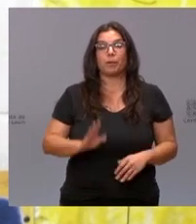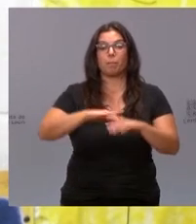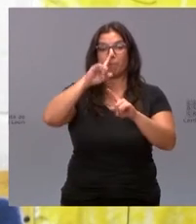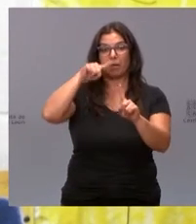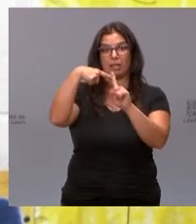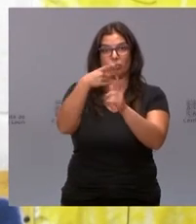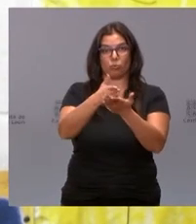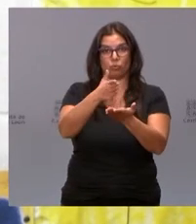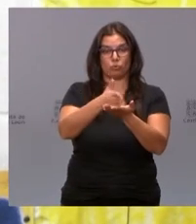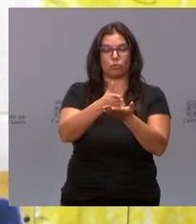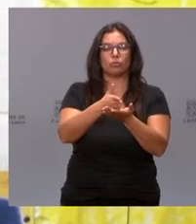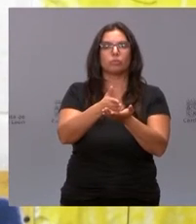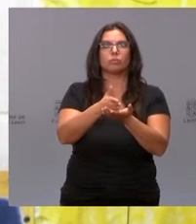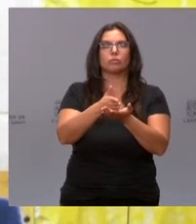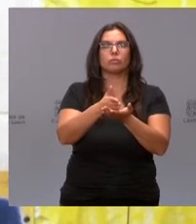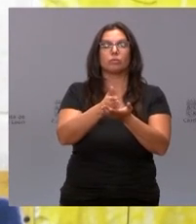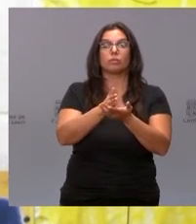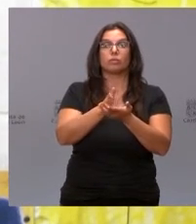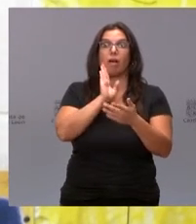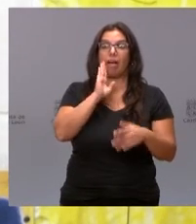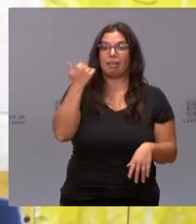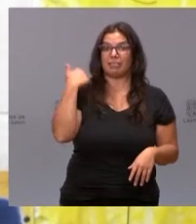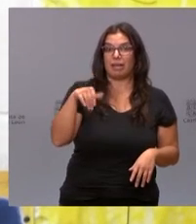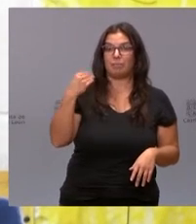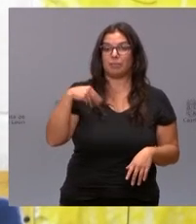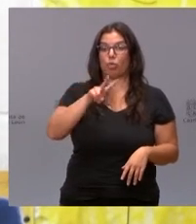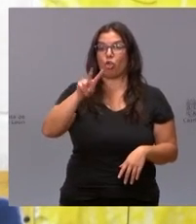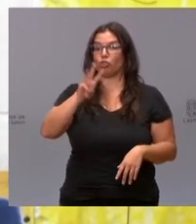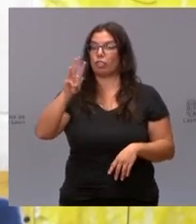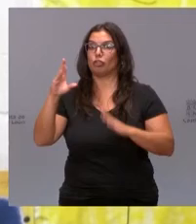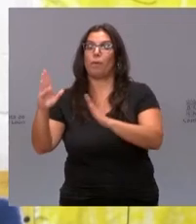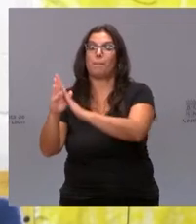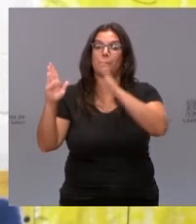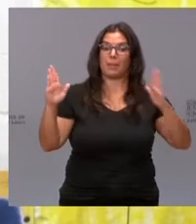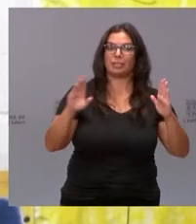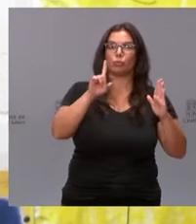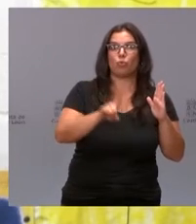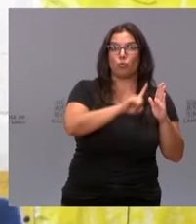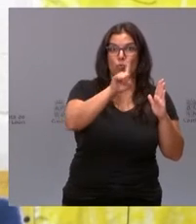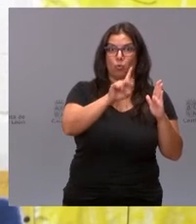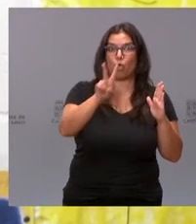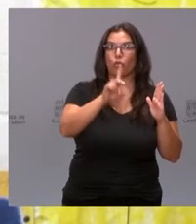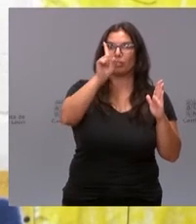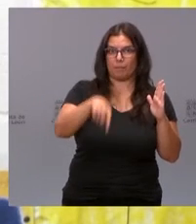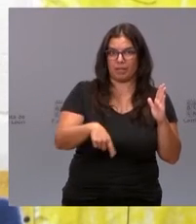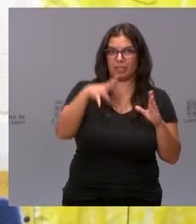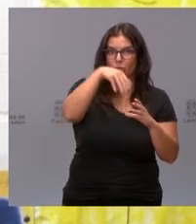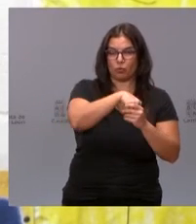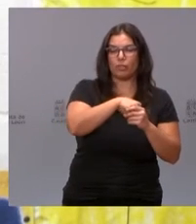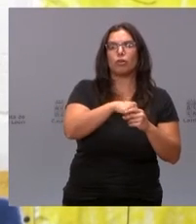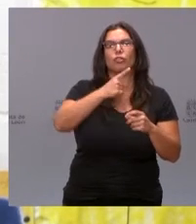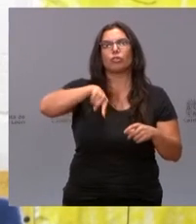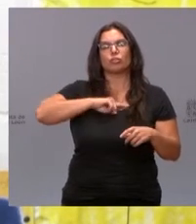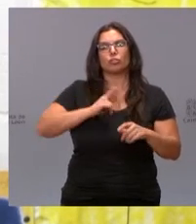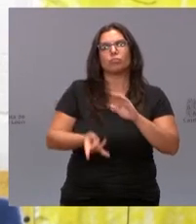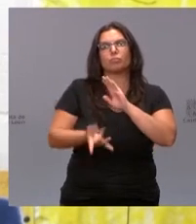viene, aparte de incrementar esa educación gratuita de 1 a 2 años, vamos a poner en